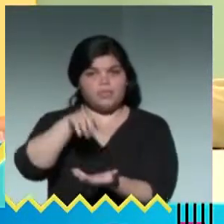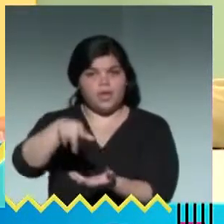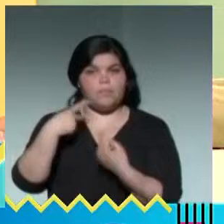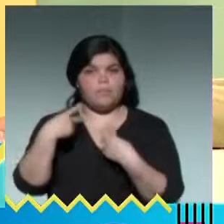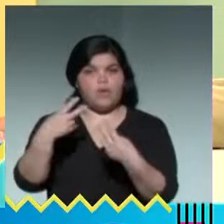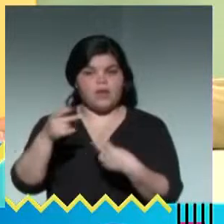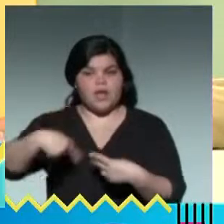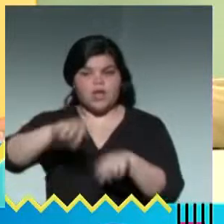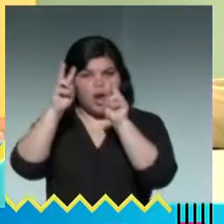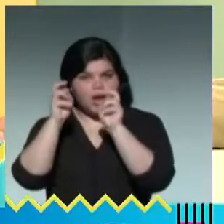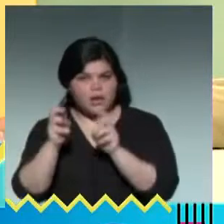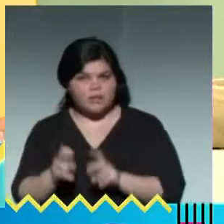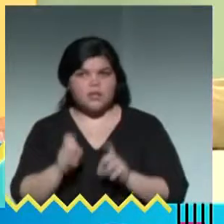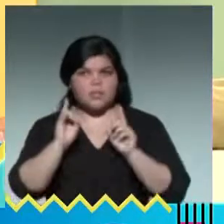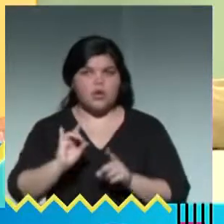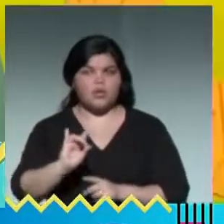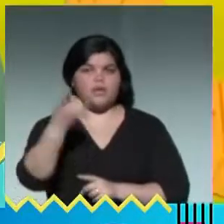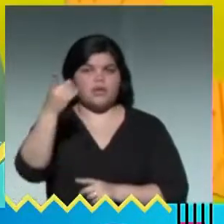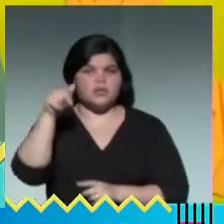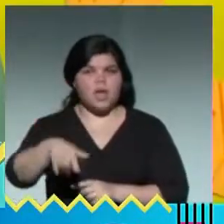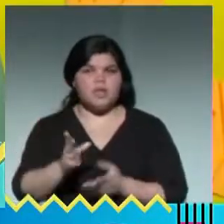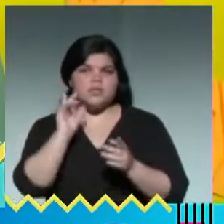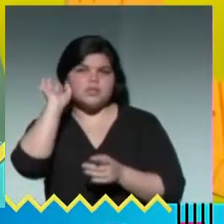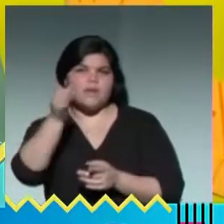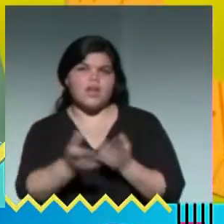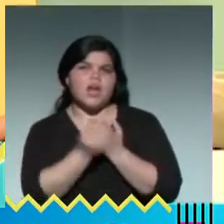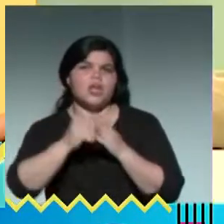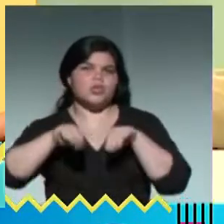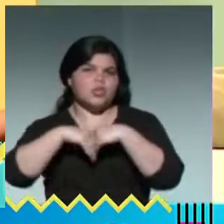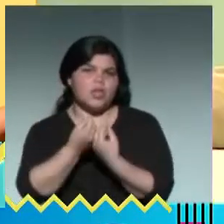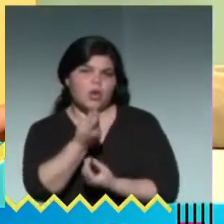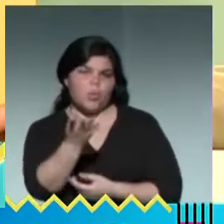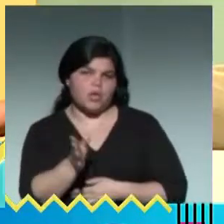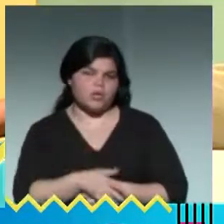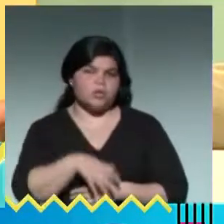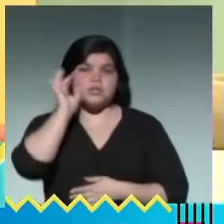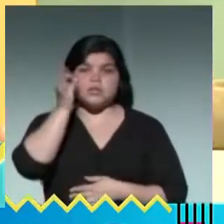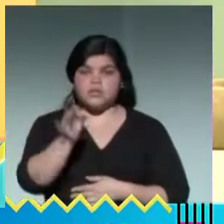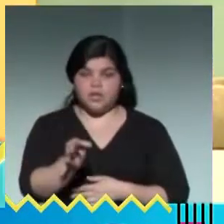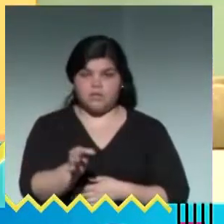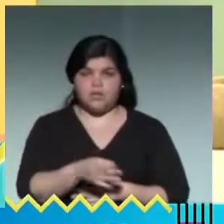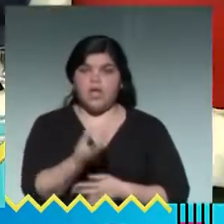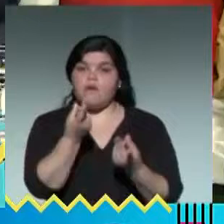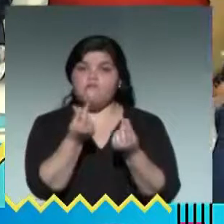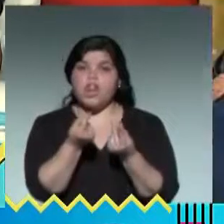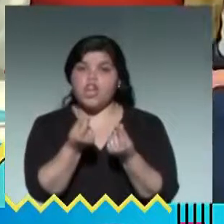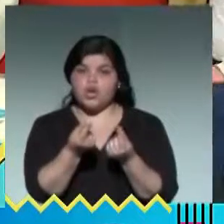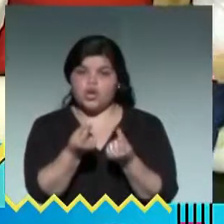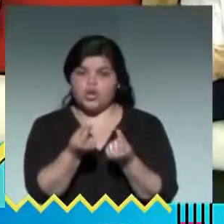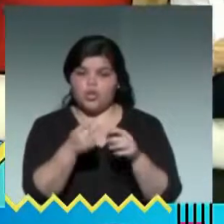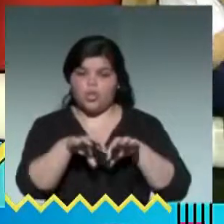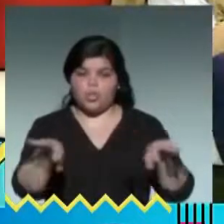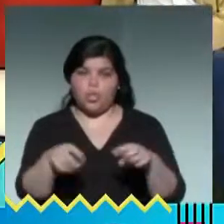han traído un informe de una universidad para ver cuáles son los costos. No nos olvidemos que la tarifa tiene dos betas o dos